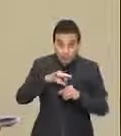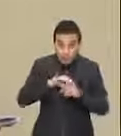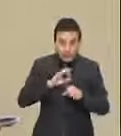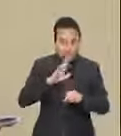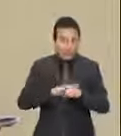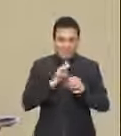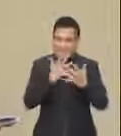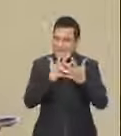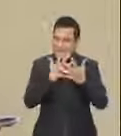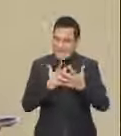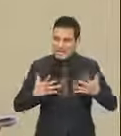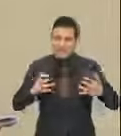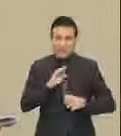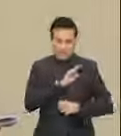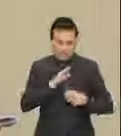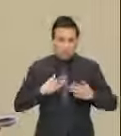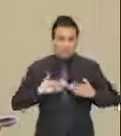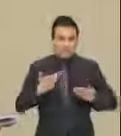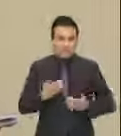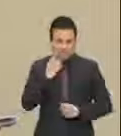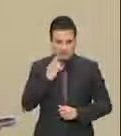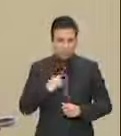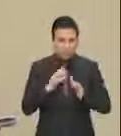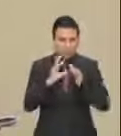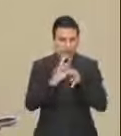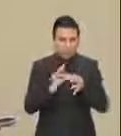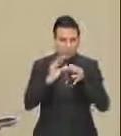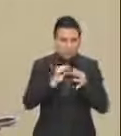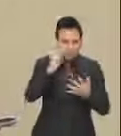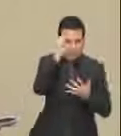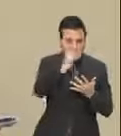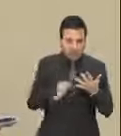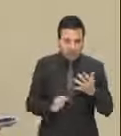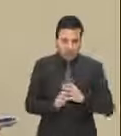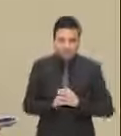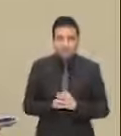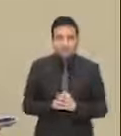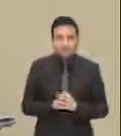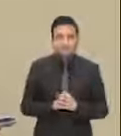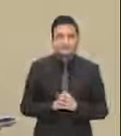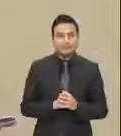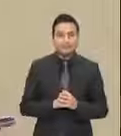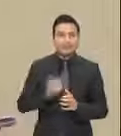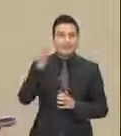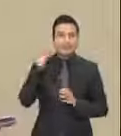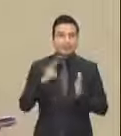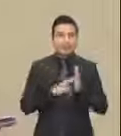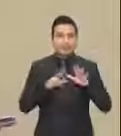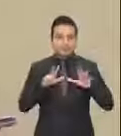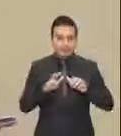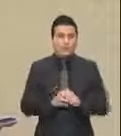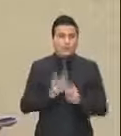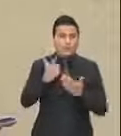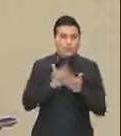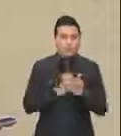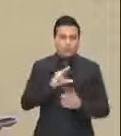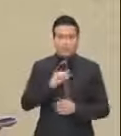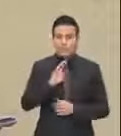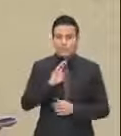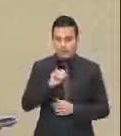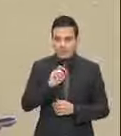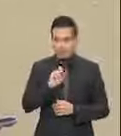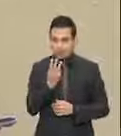democrática permítanme mencionar algunos los datos que acreditan esta afirmación mientras que en 2018 el padrón fue de 89 puntos